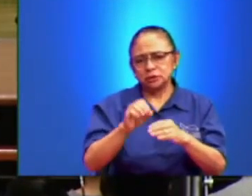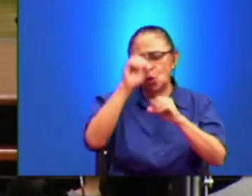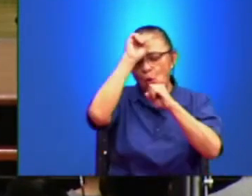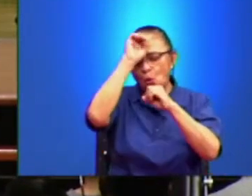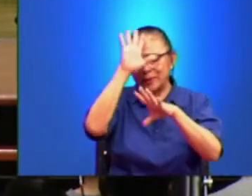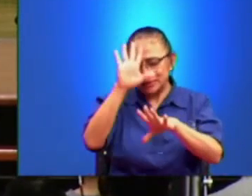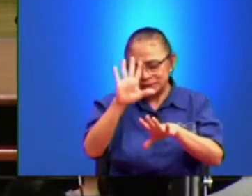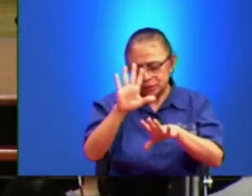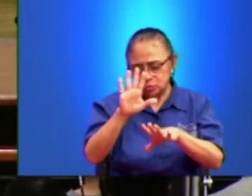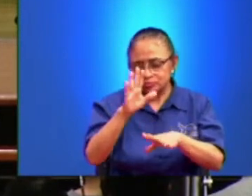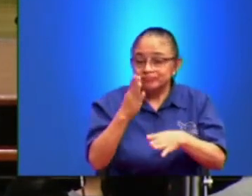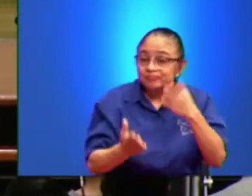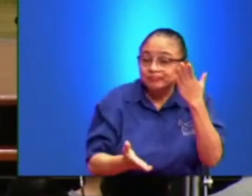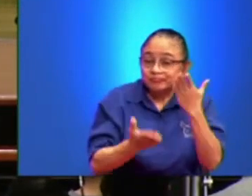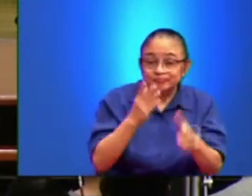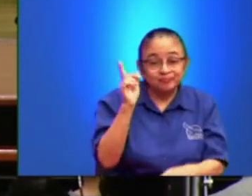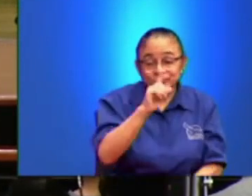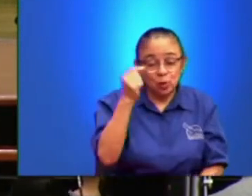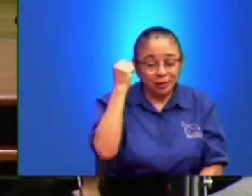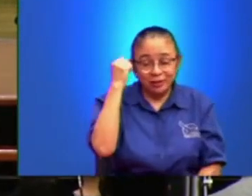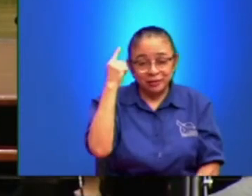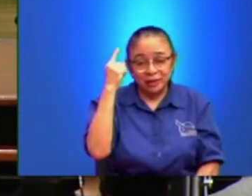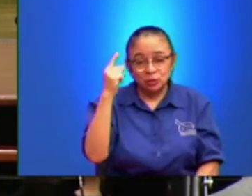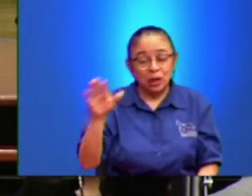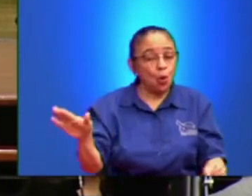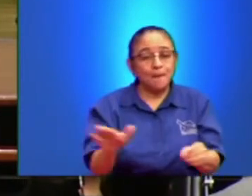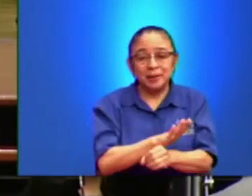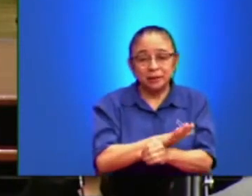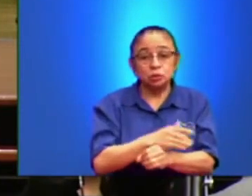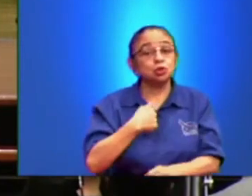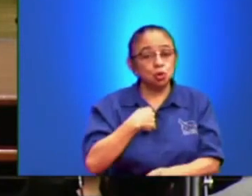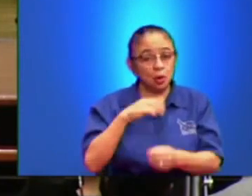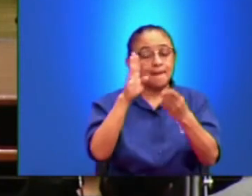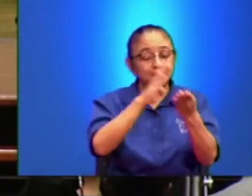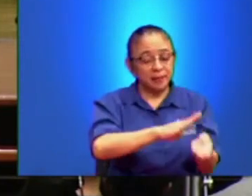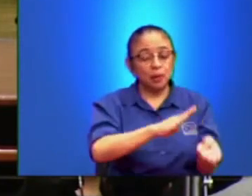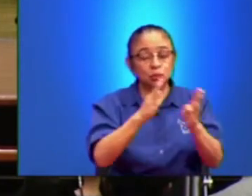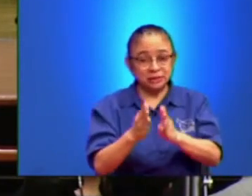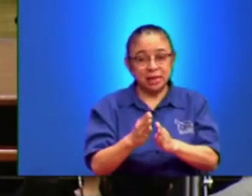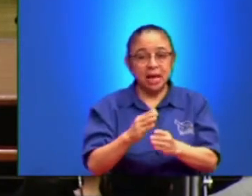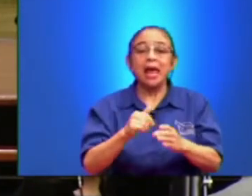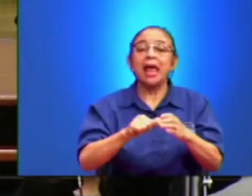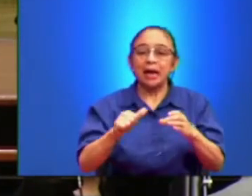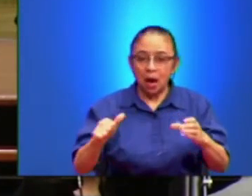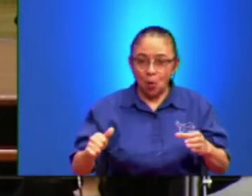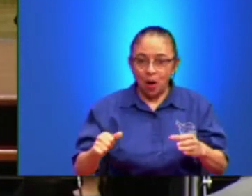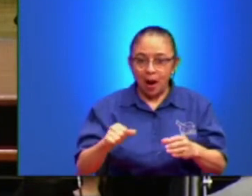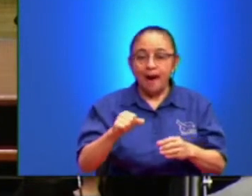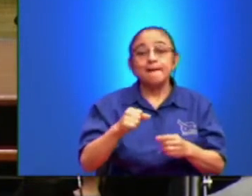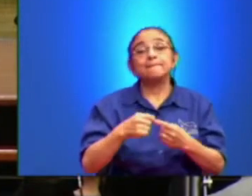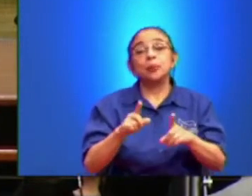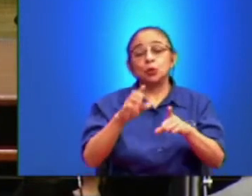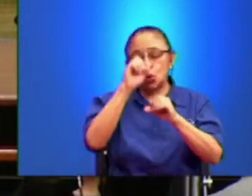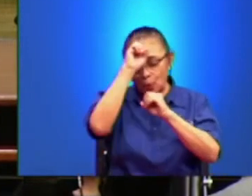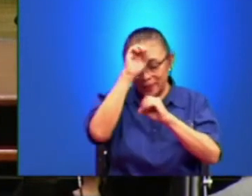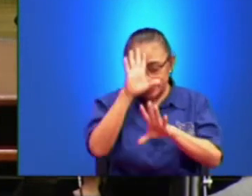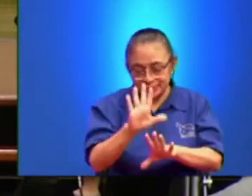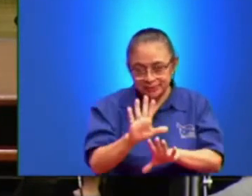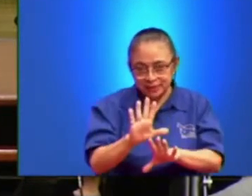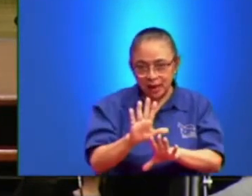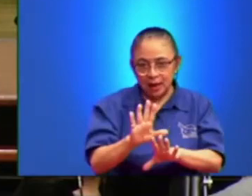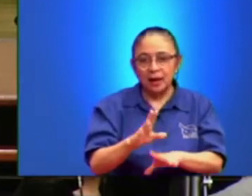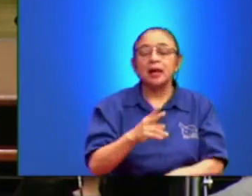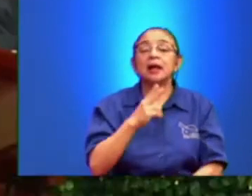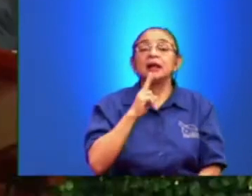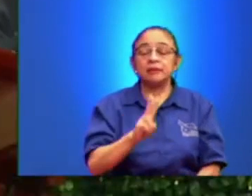totalmente por ejemplo yo me bauticé en agua por obediencia pero la